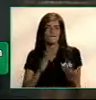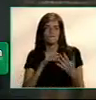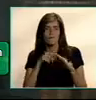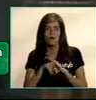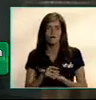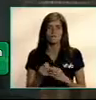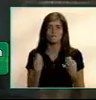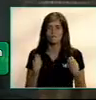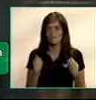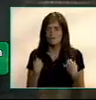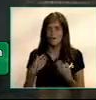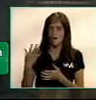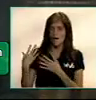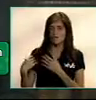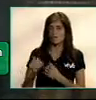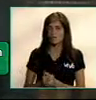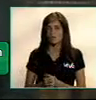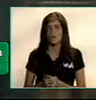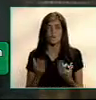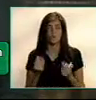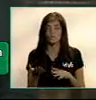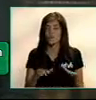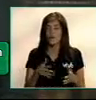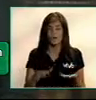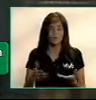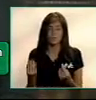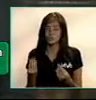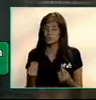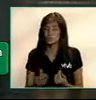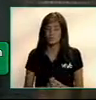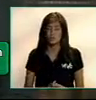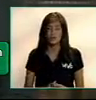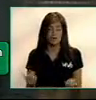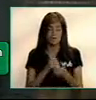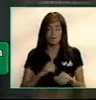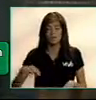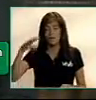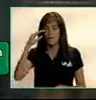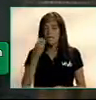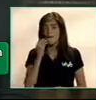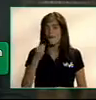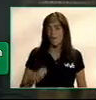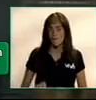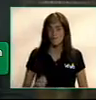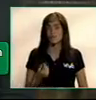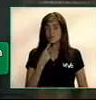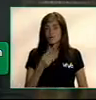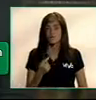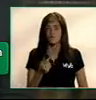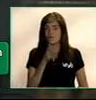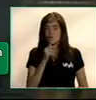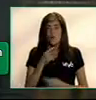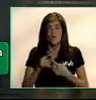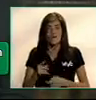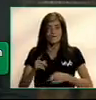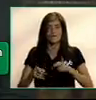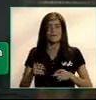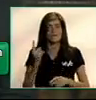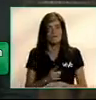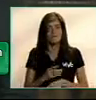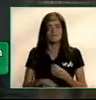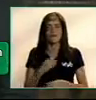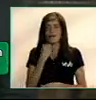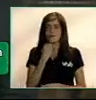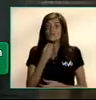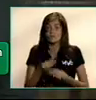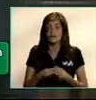vivíamos hubo decenas de muertos. Y los militares, que eran jóvenes, dijeron: no hay otra alternativa, que hay que hacer algo. Y lo